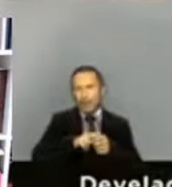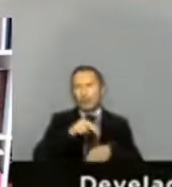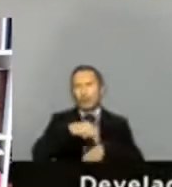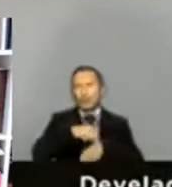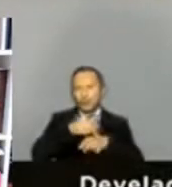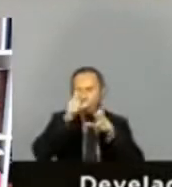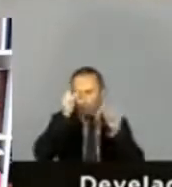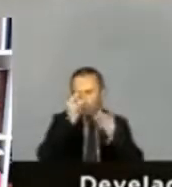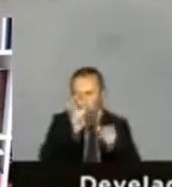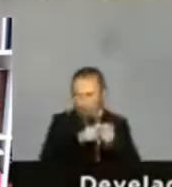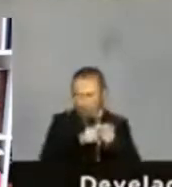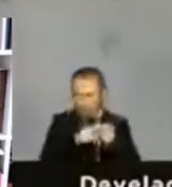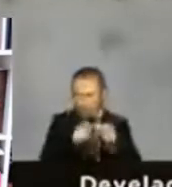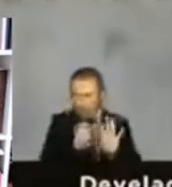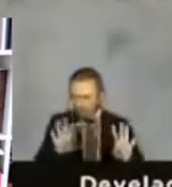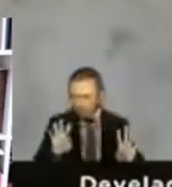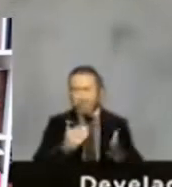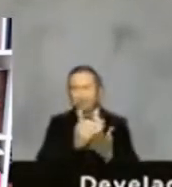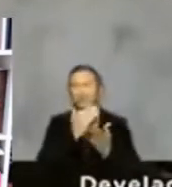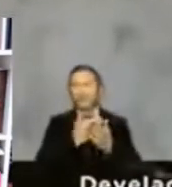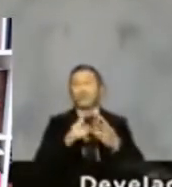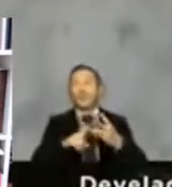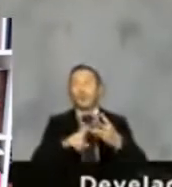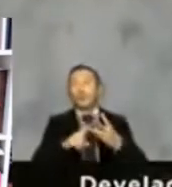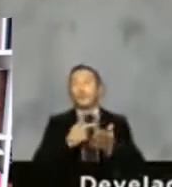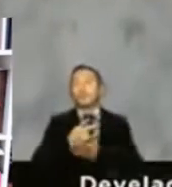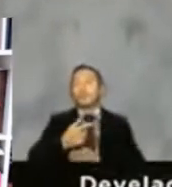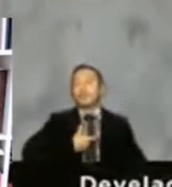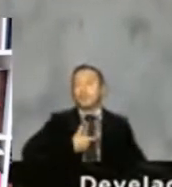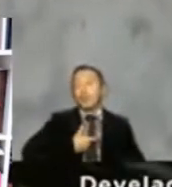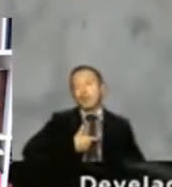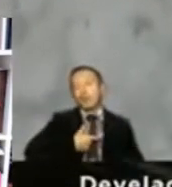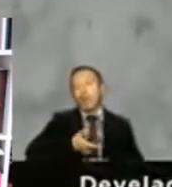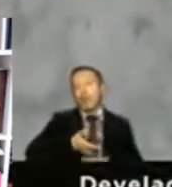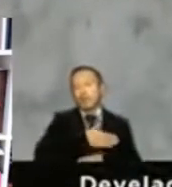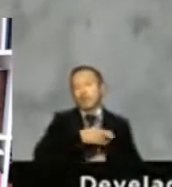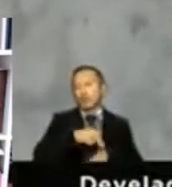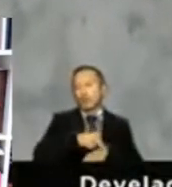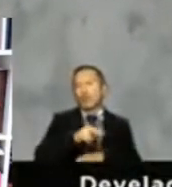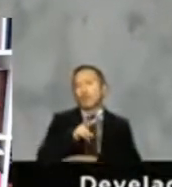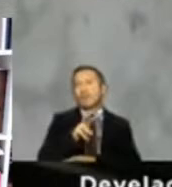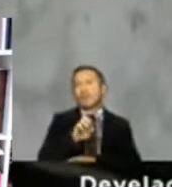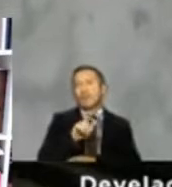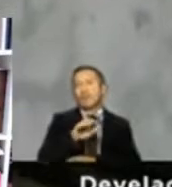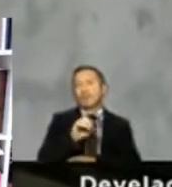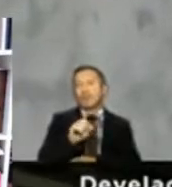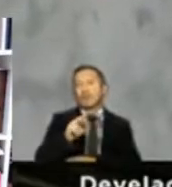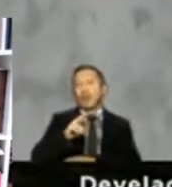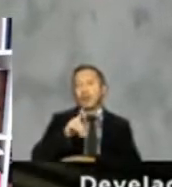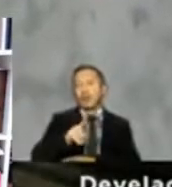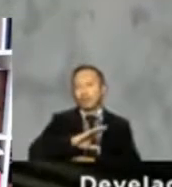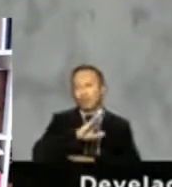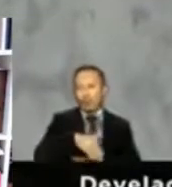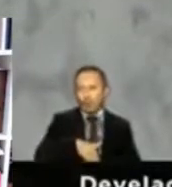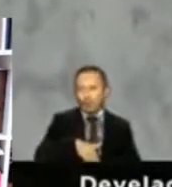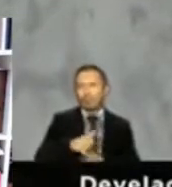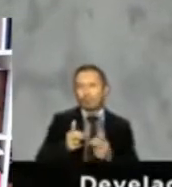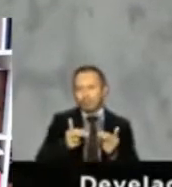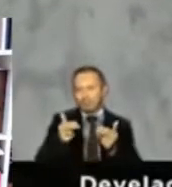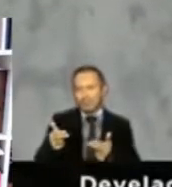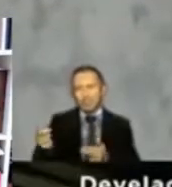neoliberal, para impulsar la privatización eléctrica, nos